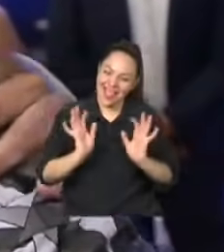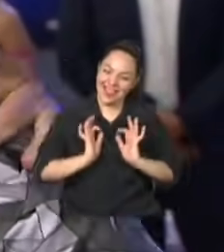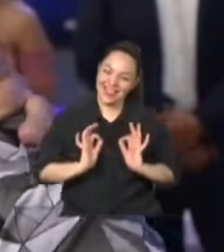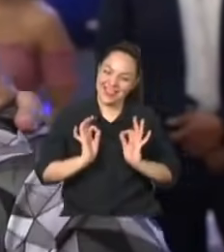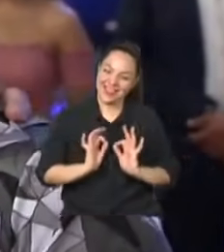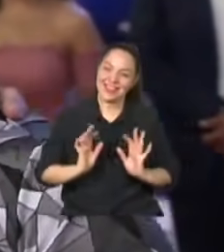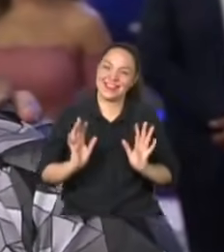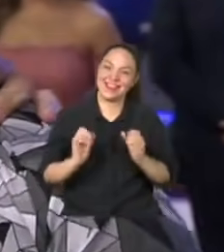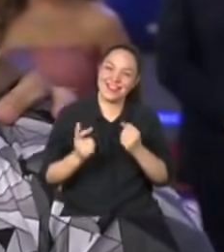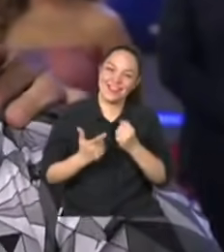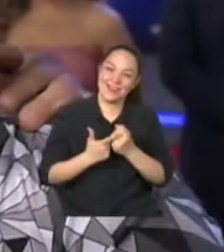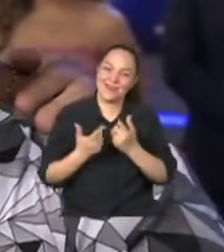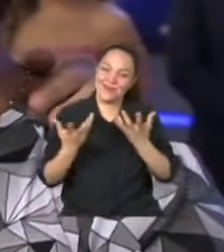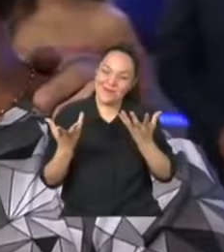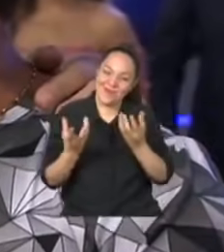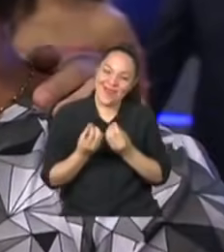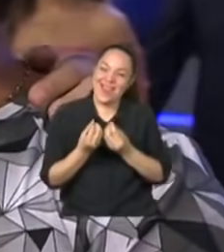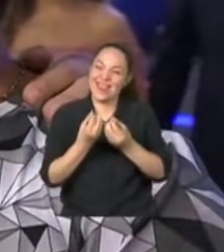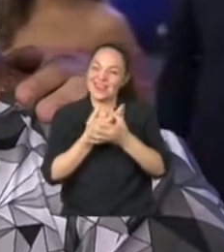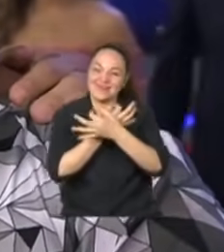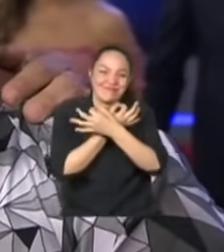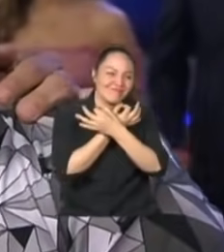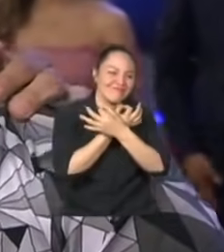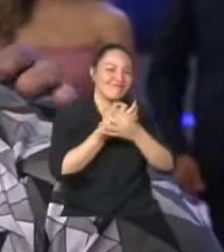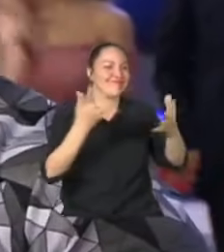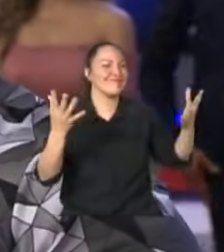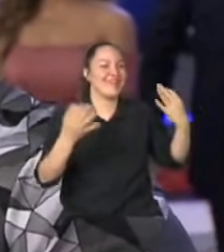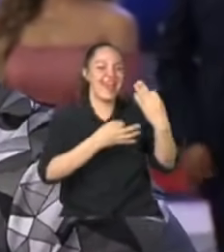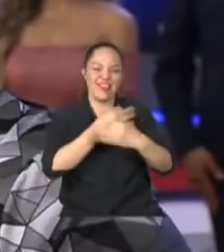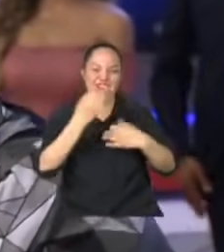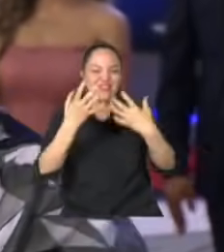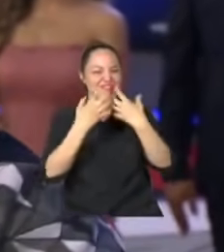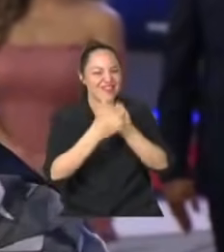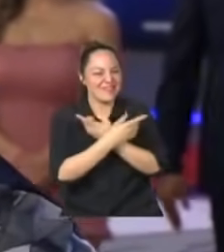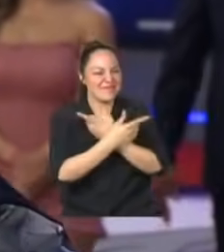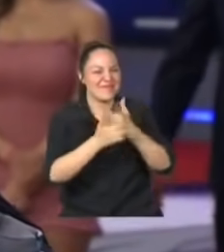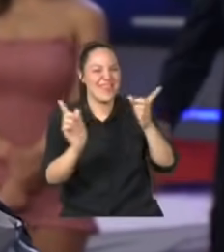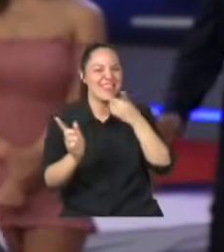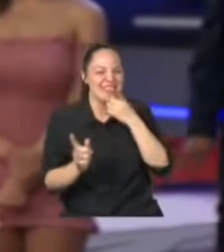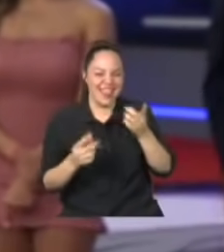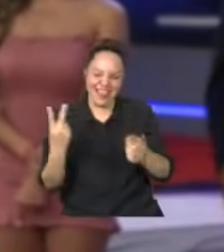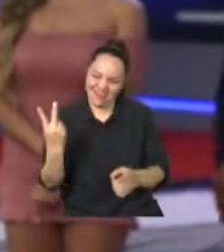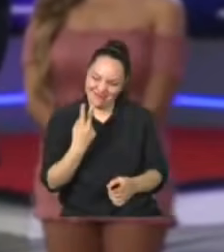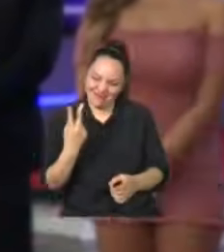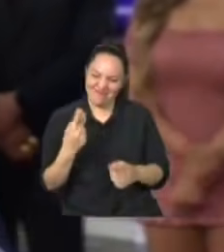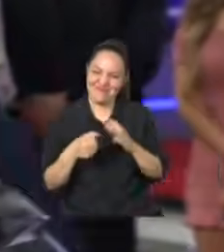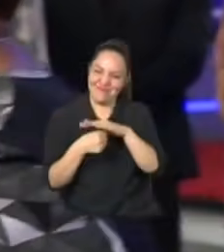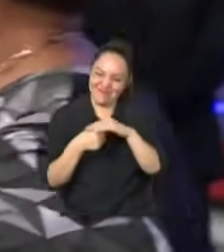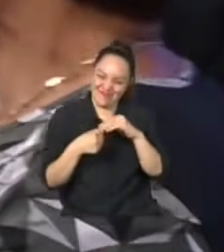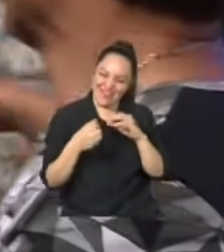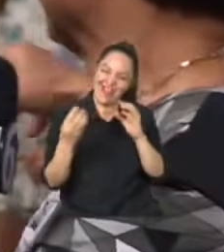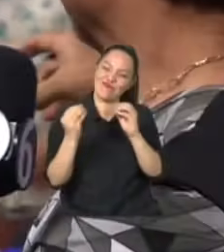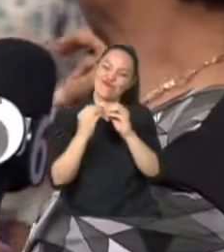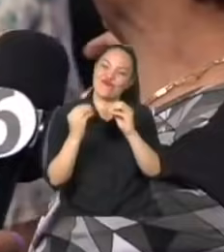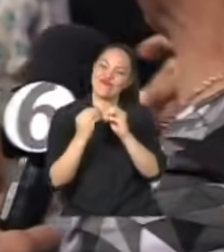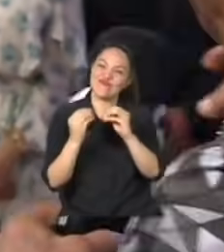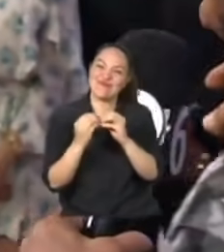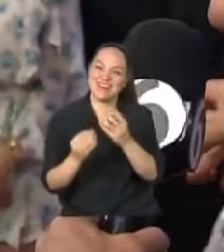editarnos a los cuatro vientos. ¿Te imaginas cómo nos vieran a nosotros así besando?